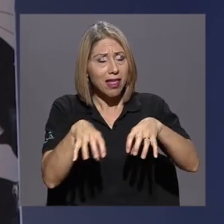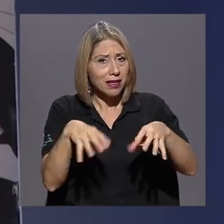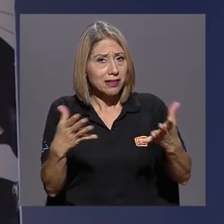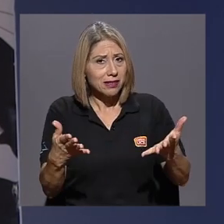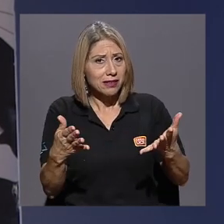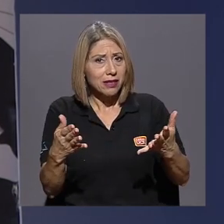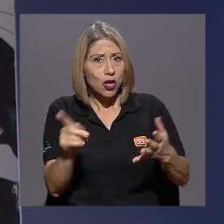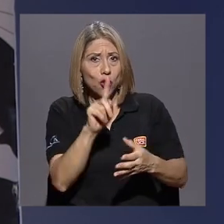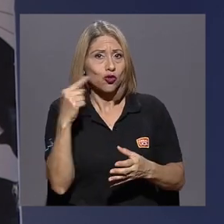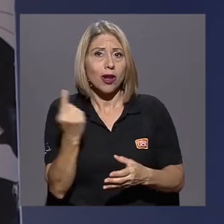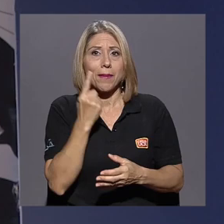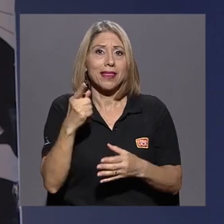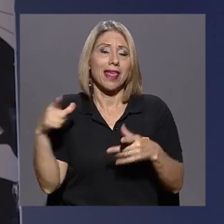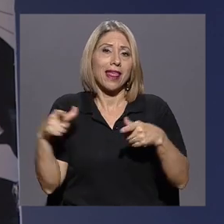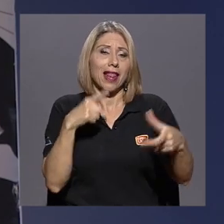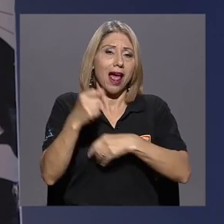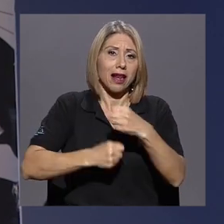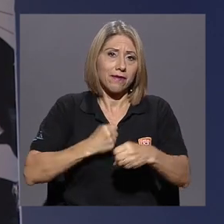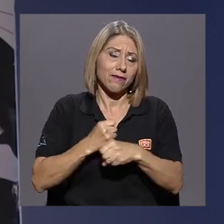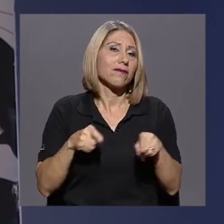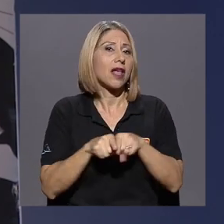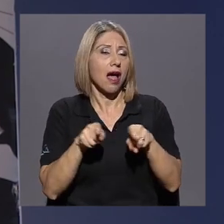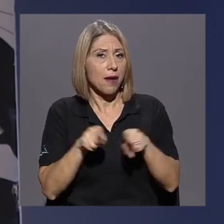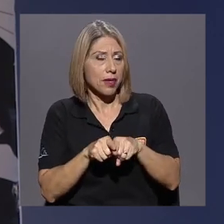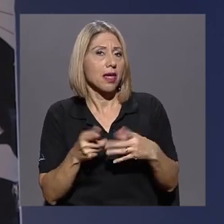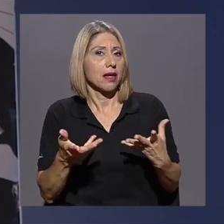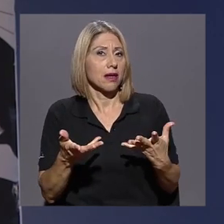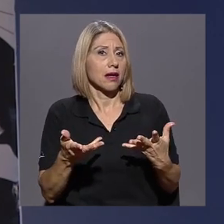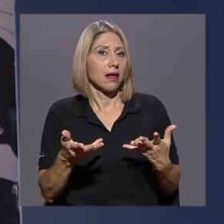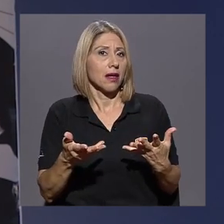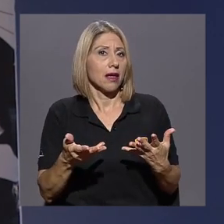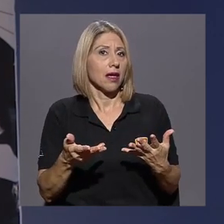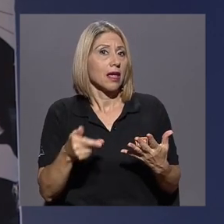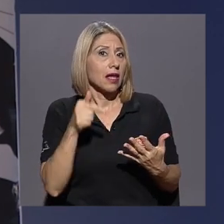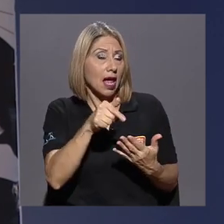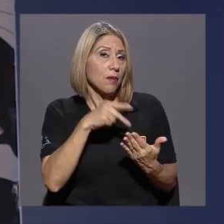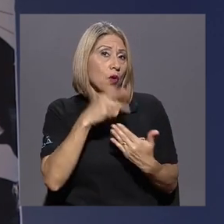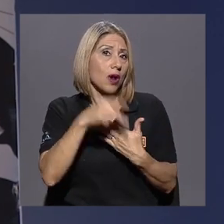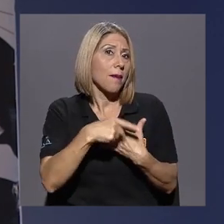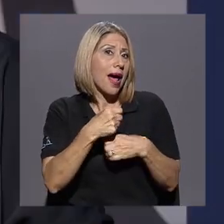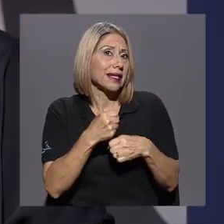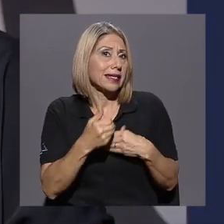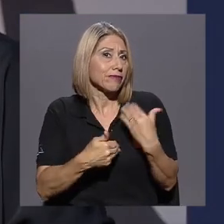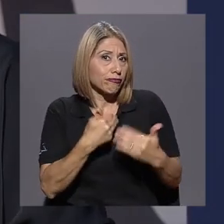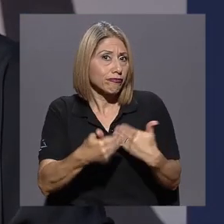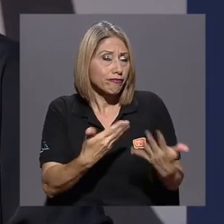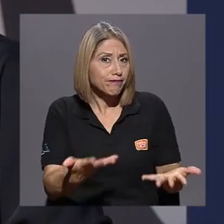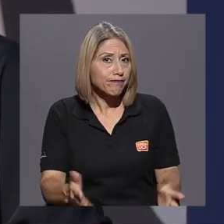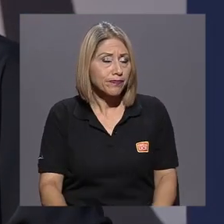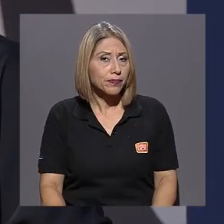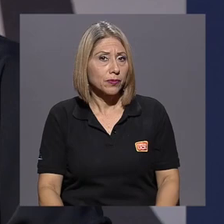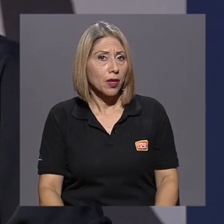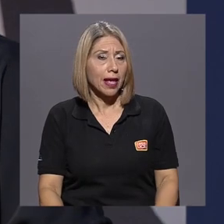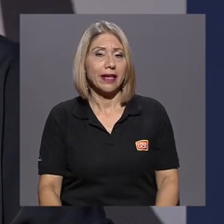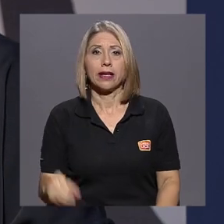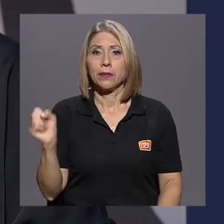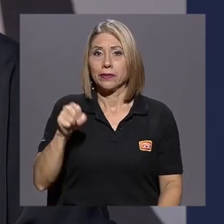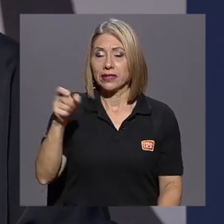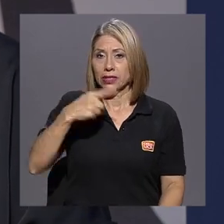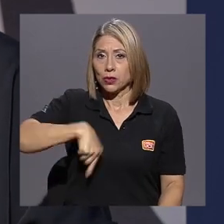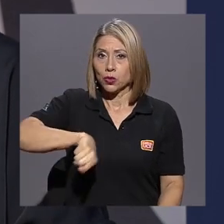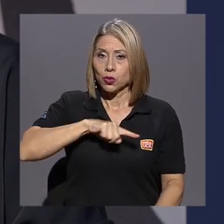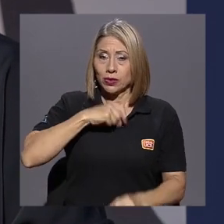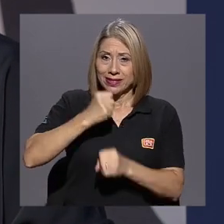el marco no solamente del aniversario, sino, por supuesto, también qué programa realiza sistemáticamente. Claro,